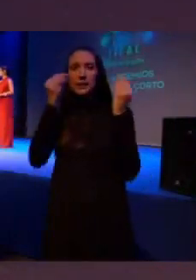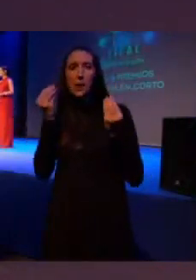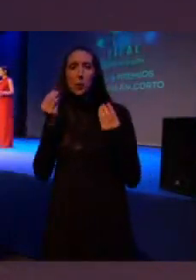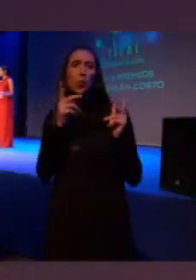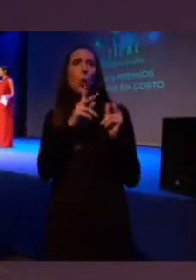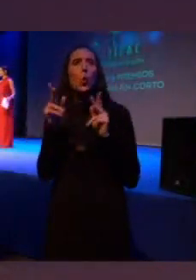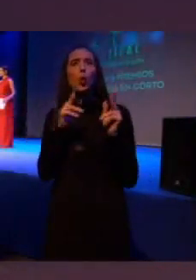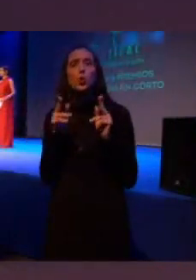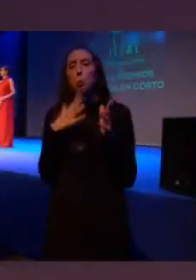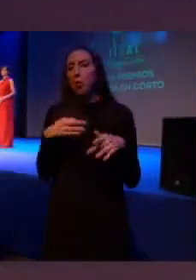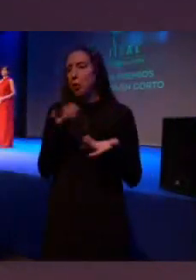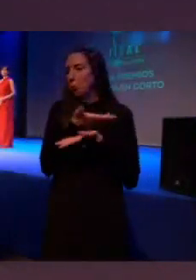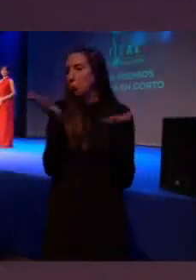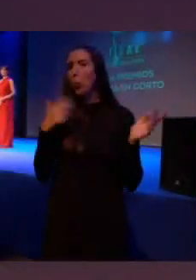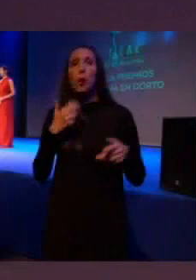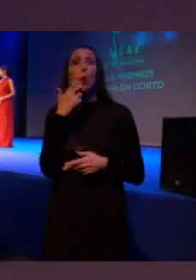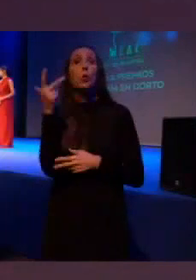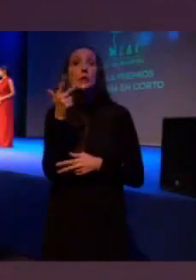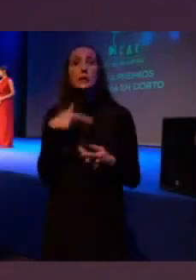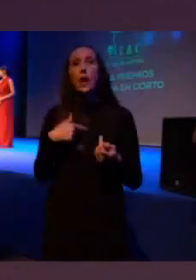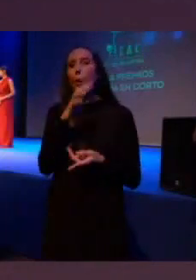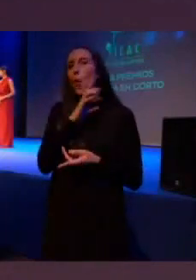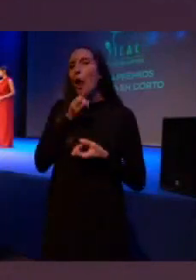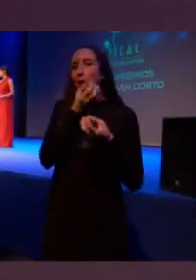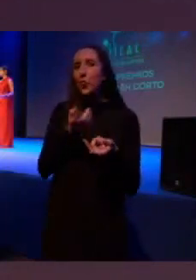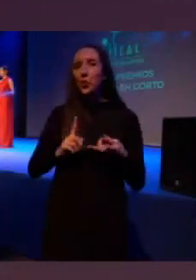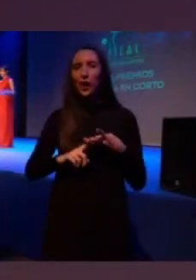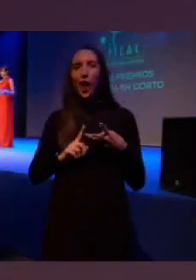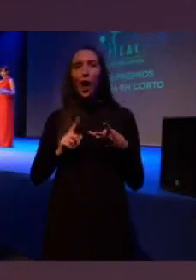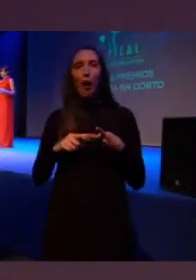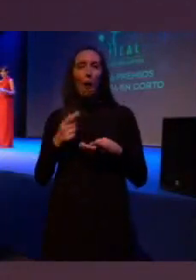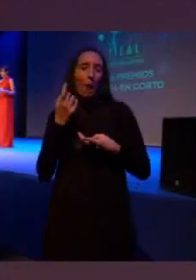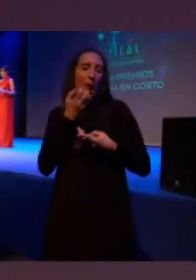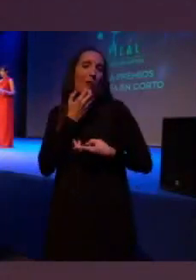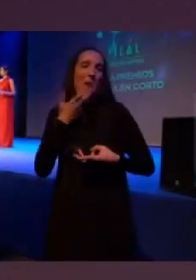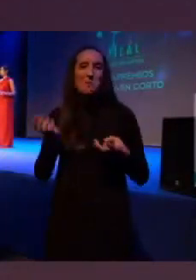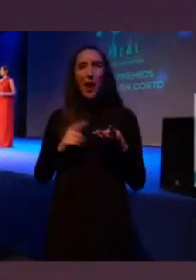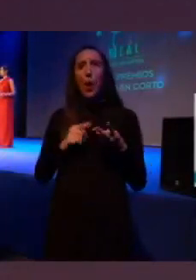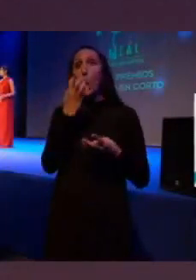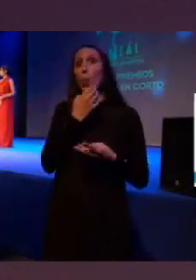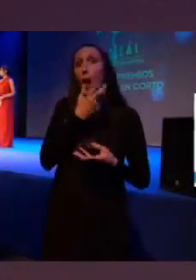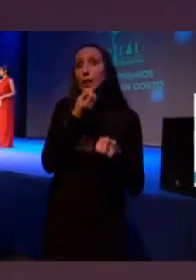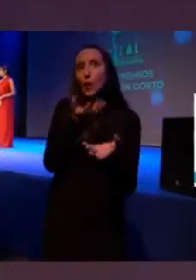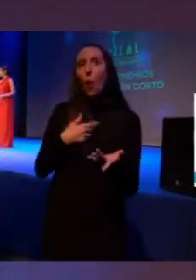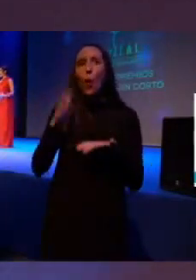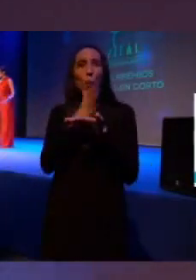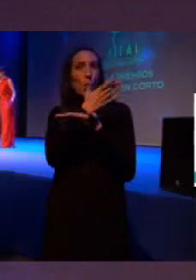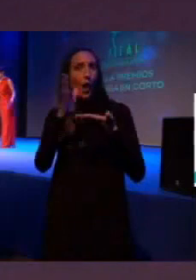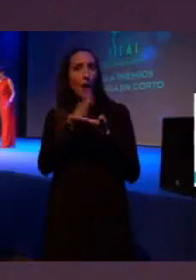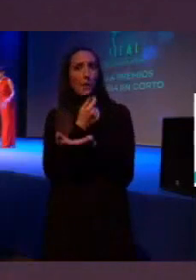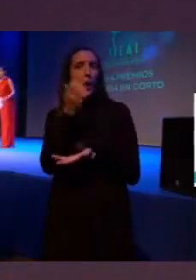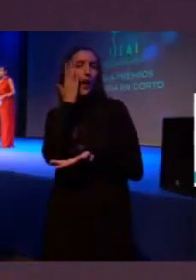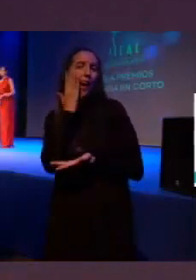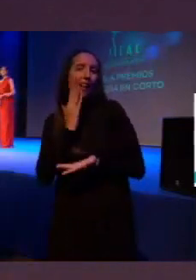ser cualquier cosa. Un chiste, una anécdota, un chascarrillo, un cuento, un poema, una